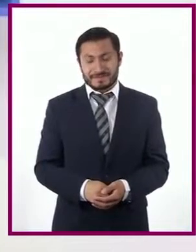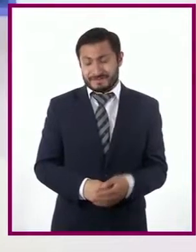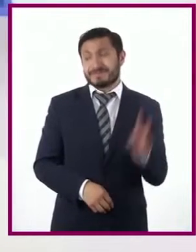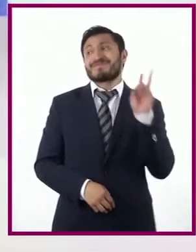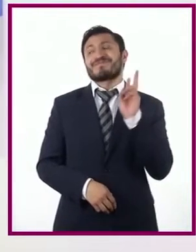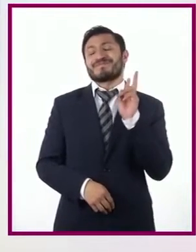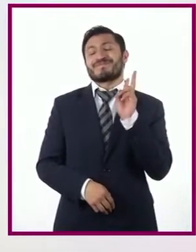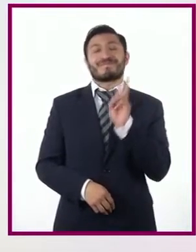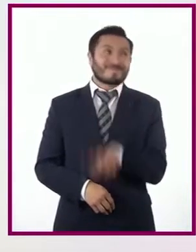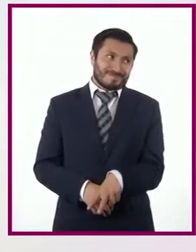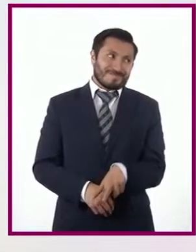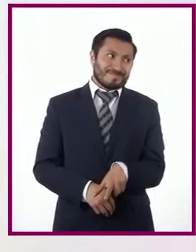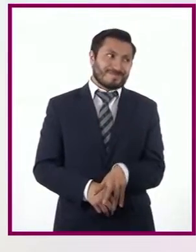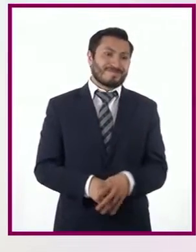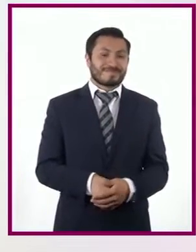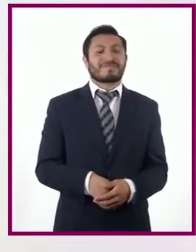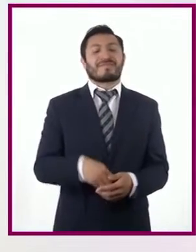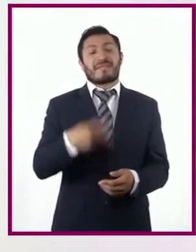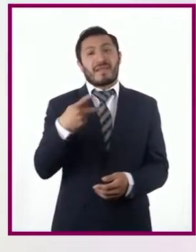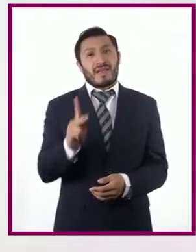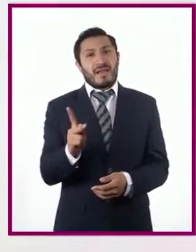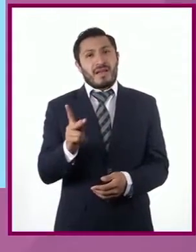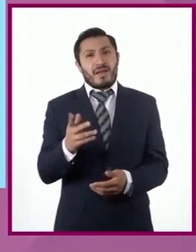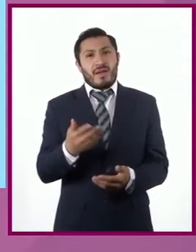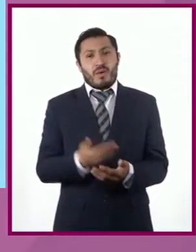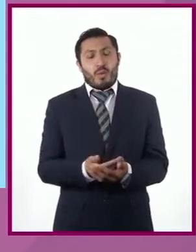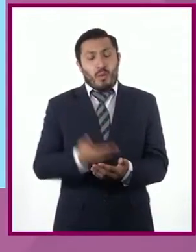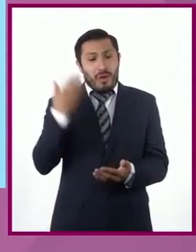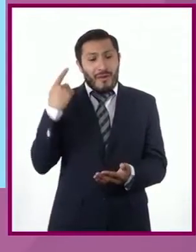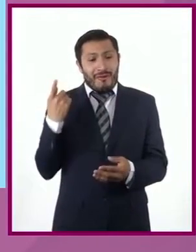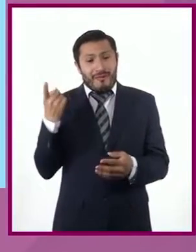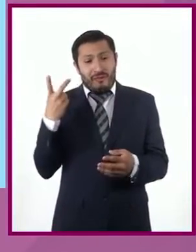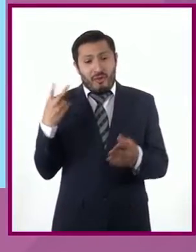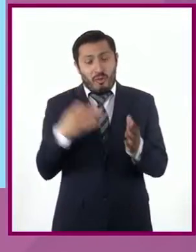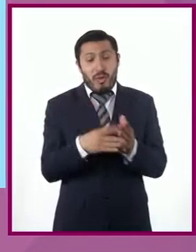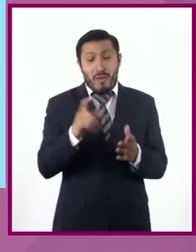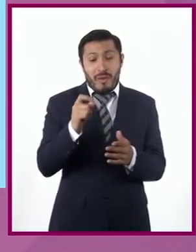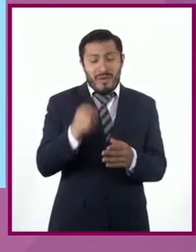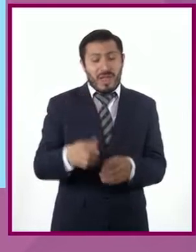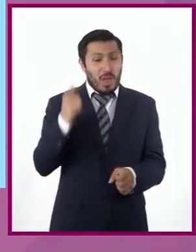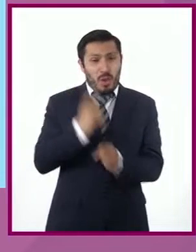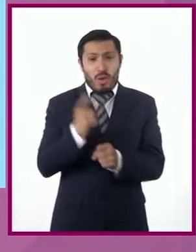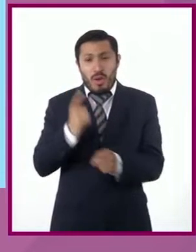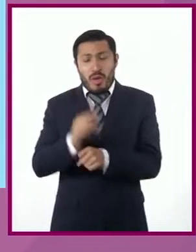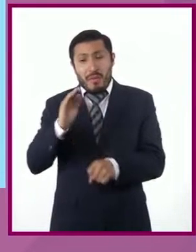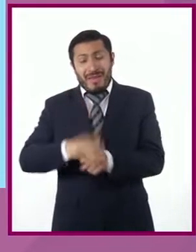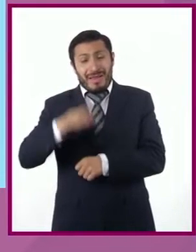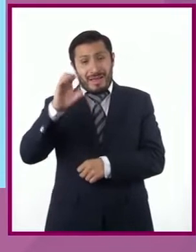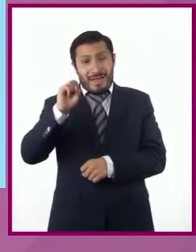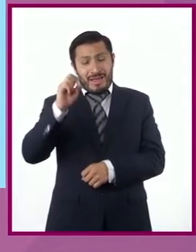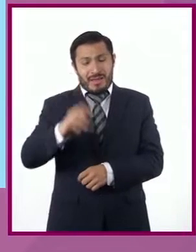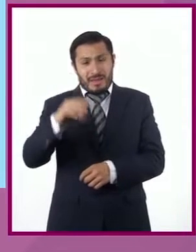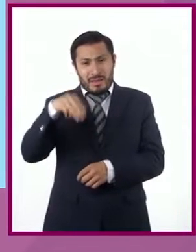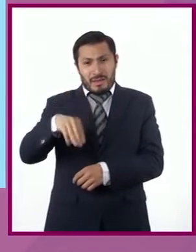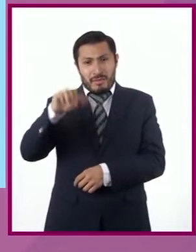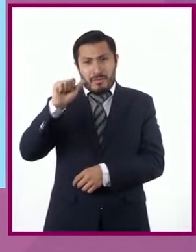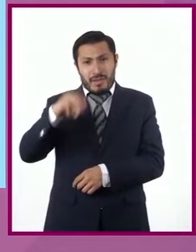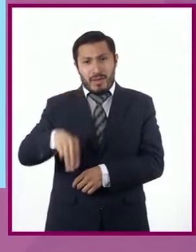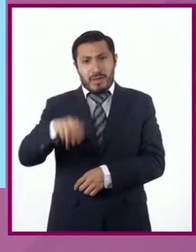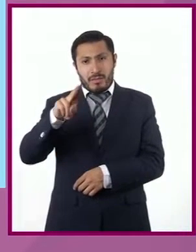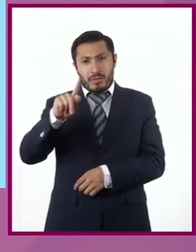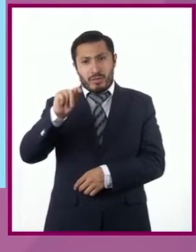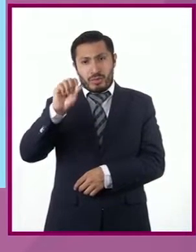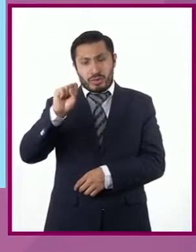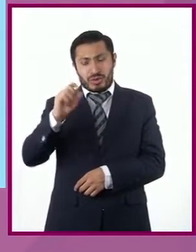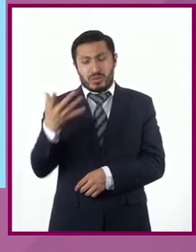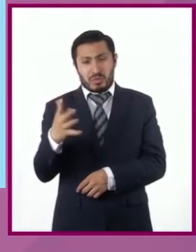maestra. De hecho, a principios de 2020 fueron encontrados fósiles de más de 60 mamuts de alrededor de 25 y